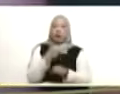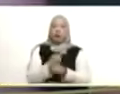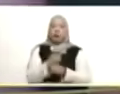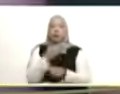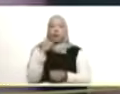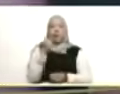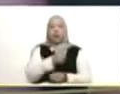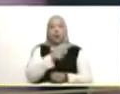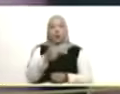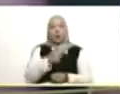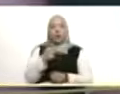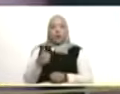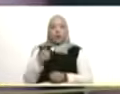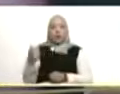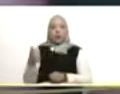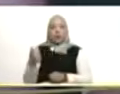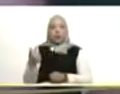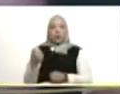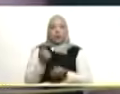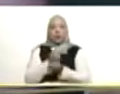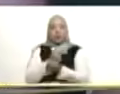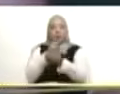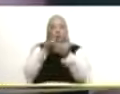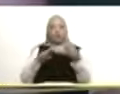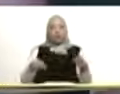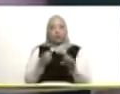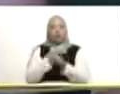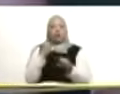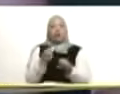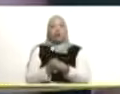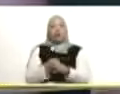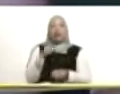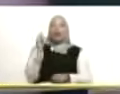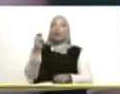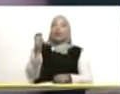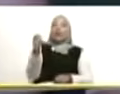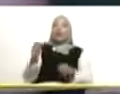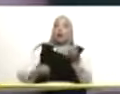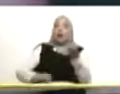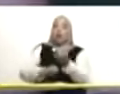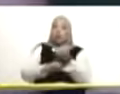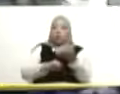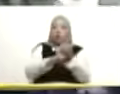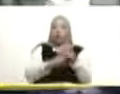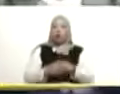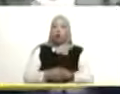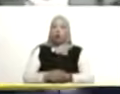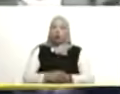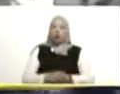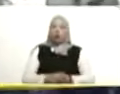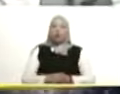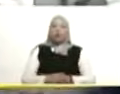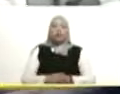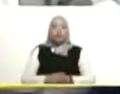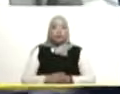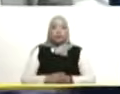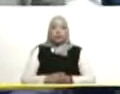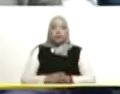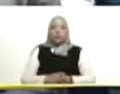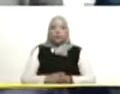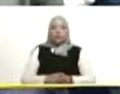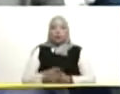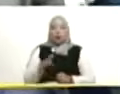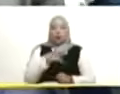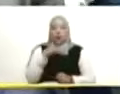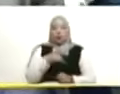día, y es por eso que nos comprometemos en esta tarea de apoyarlos. Y en este